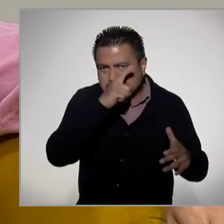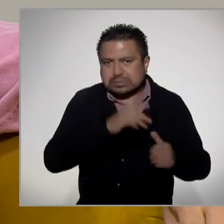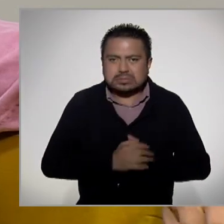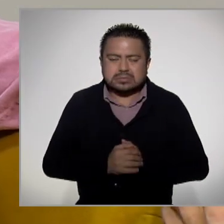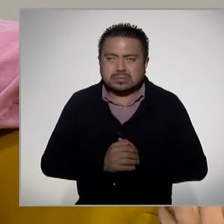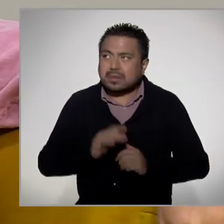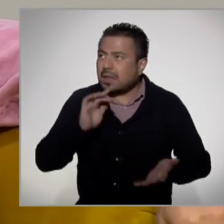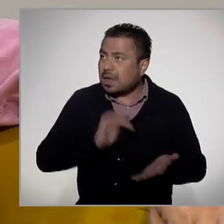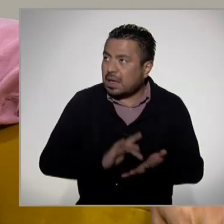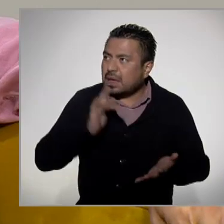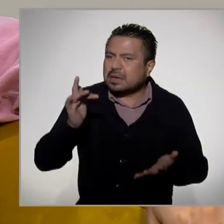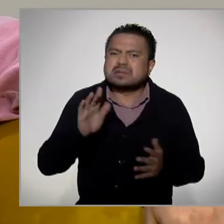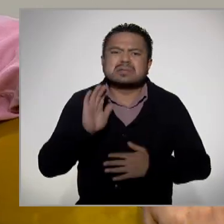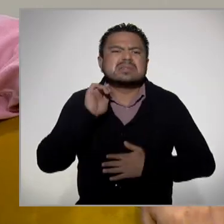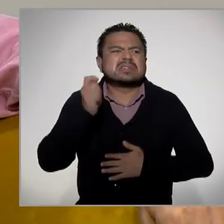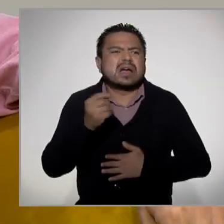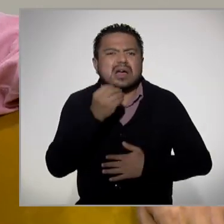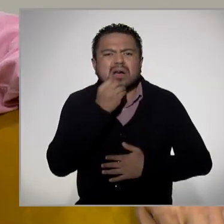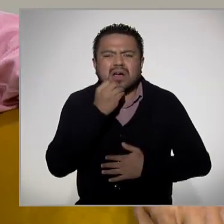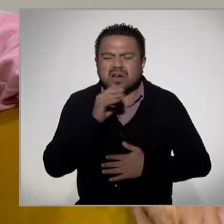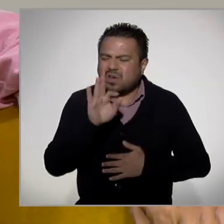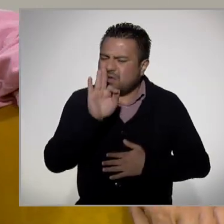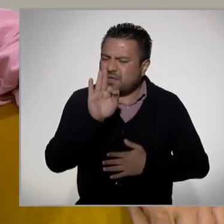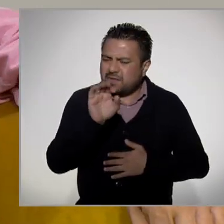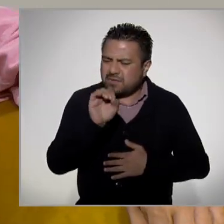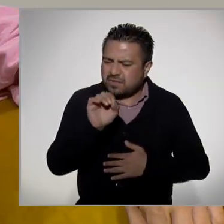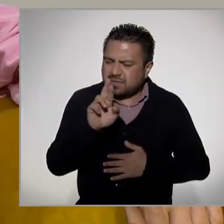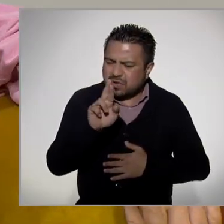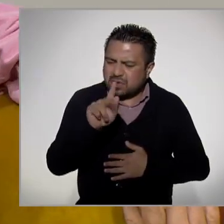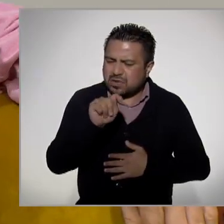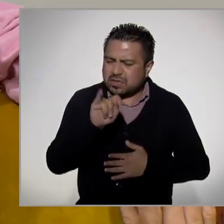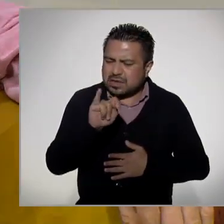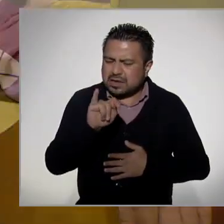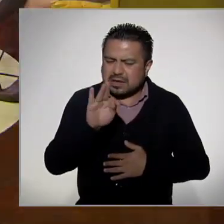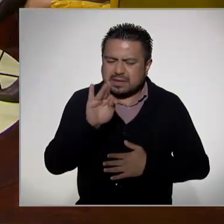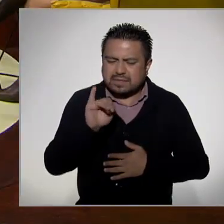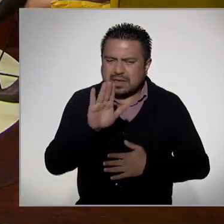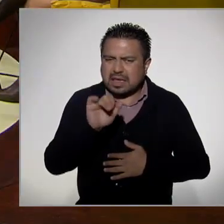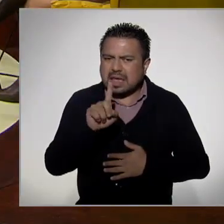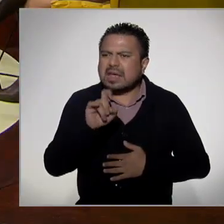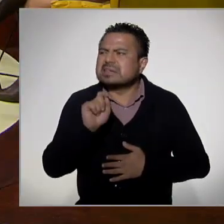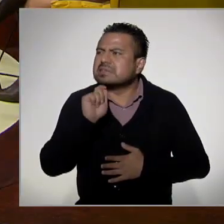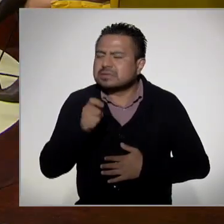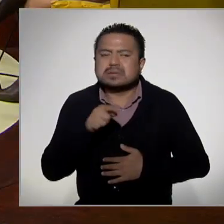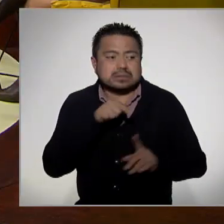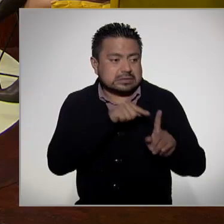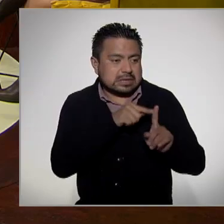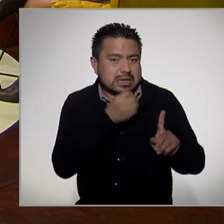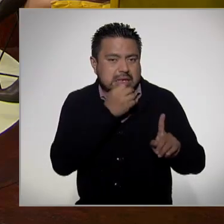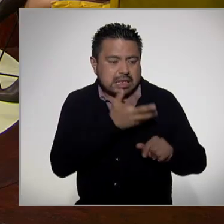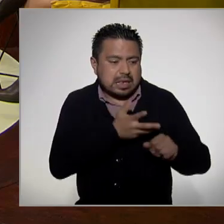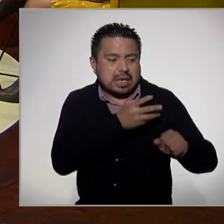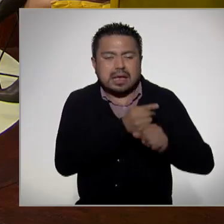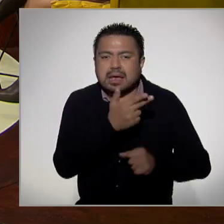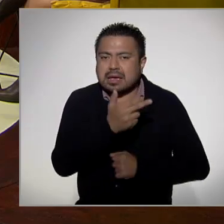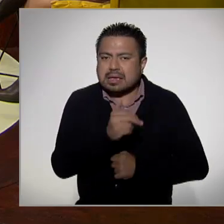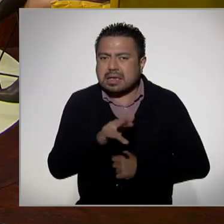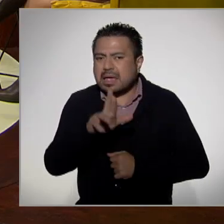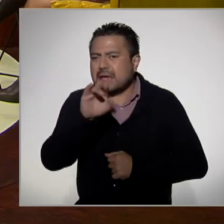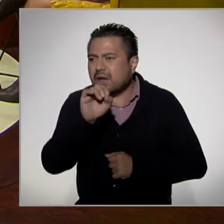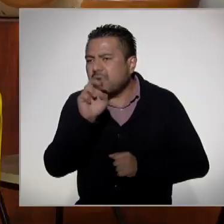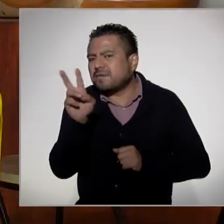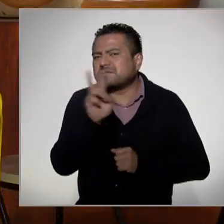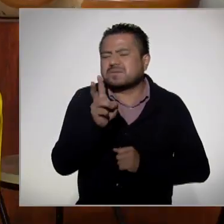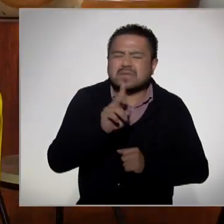gracias doctoras que son alimentos fortificados son aquellos alimentos en los cuales se ha adicionado hierro u otras vitaminas